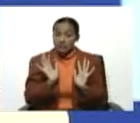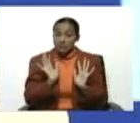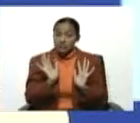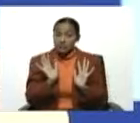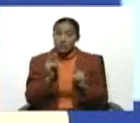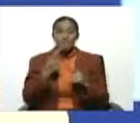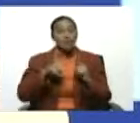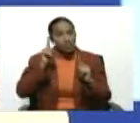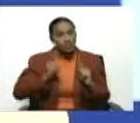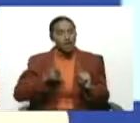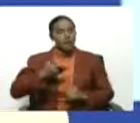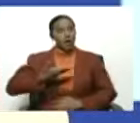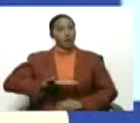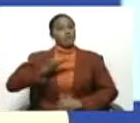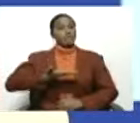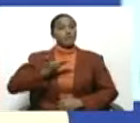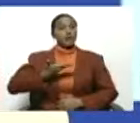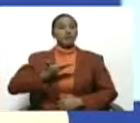importantes